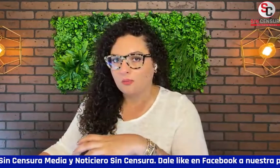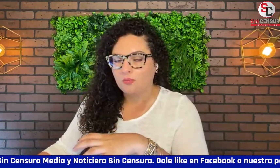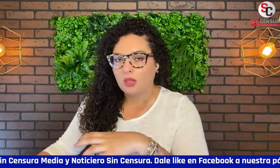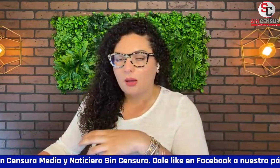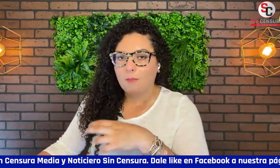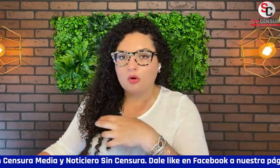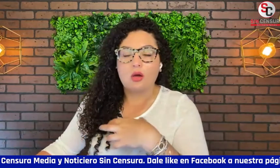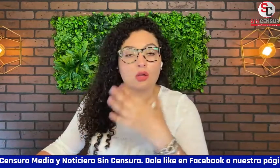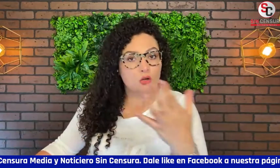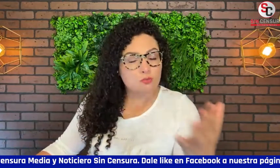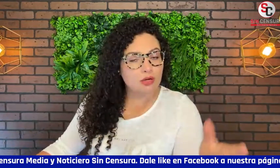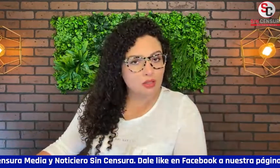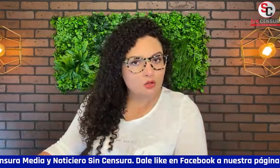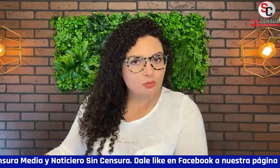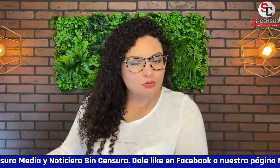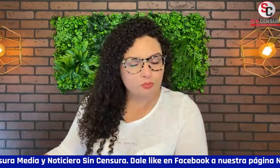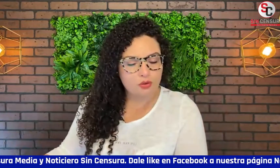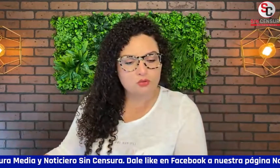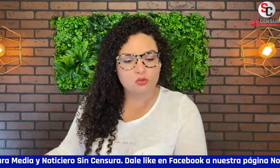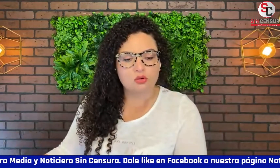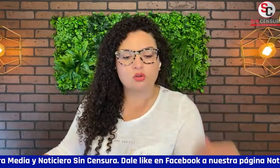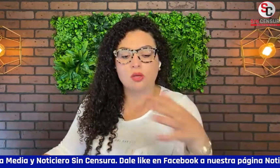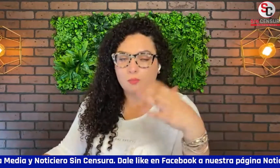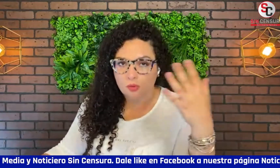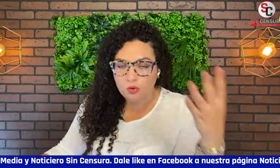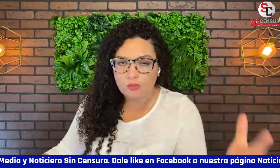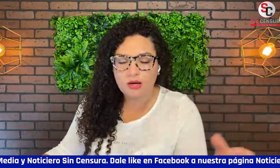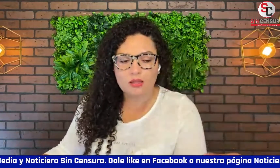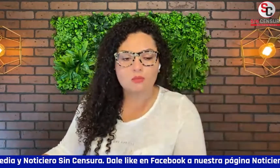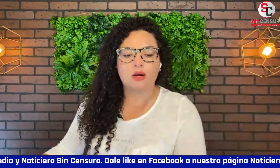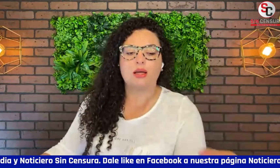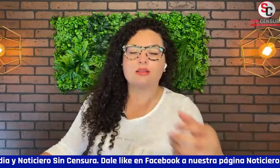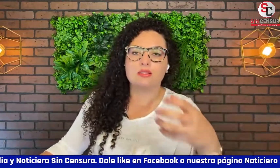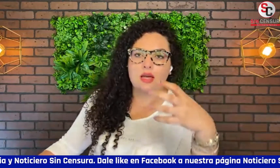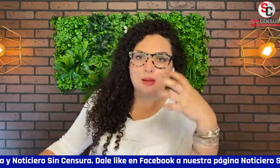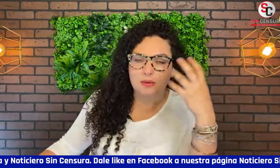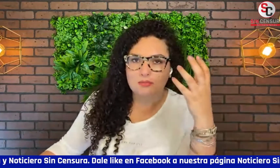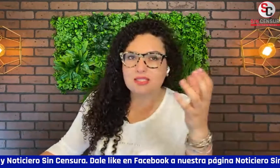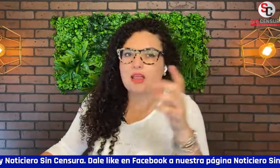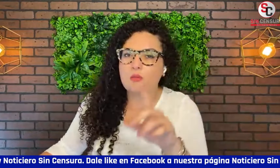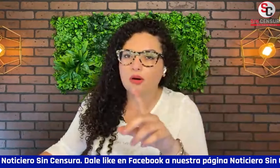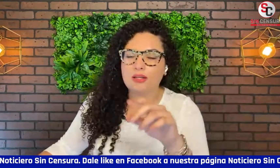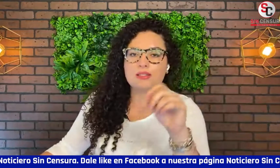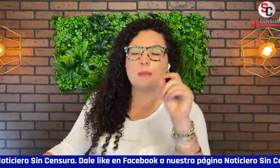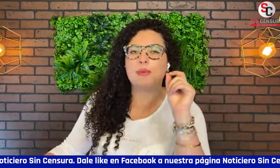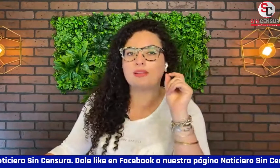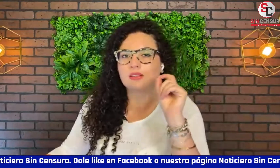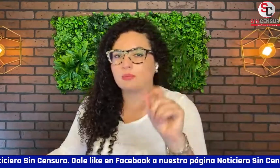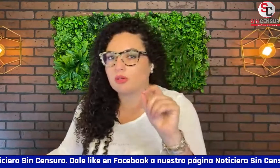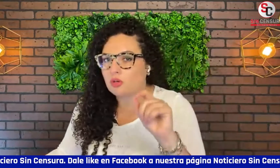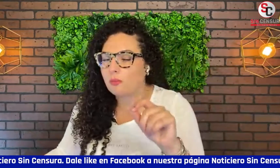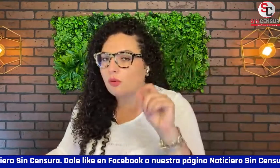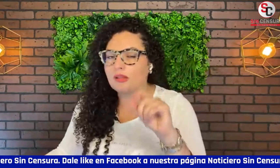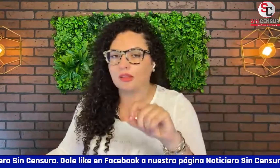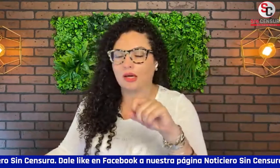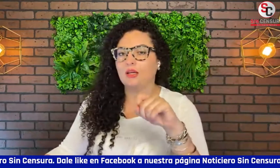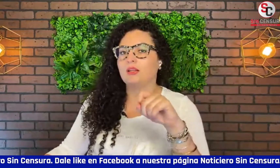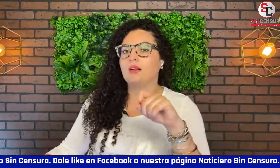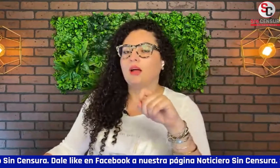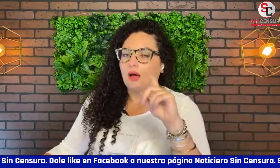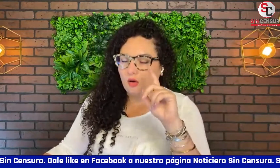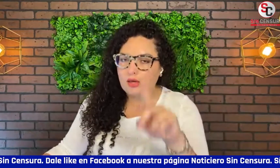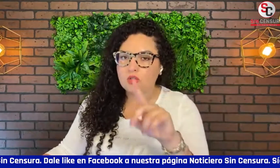fortalecido. Porque aunque los partidos, por supuesto, son los que promueven la democracia, y más que la democracia es la participación